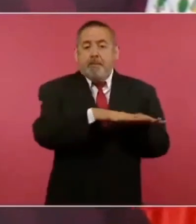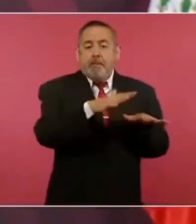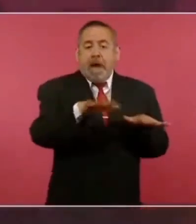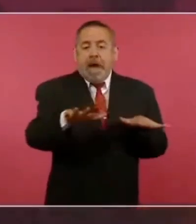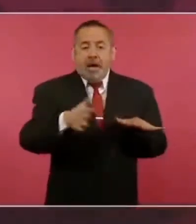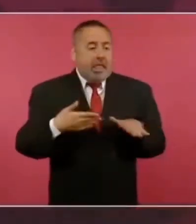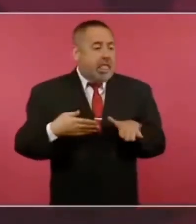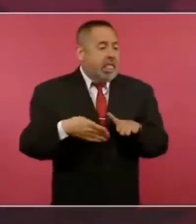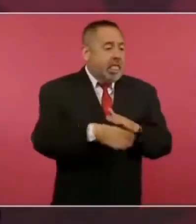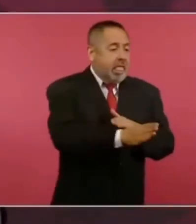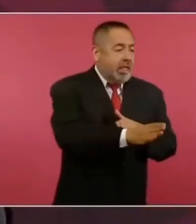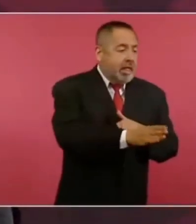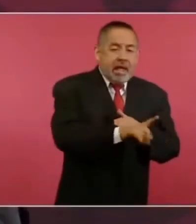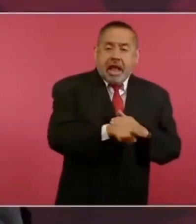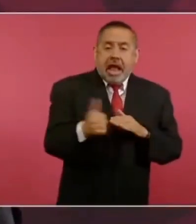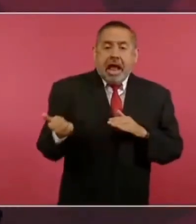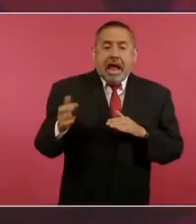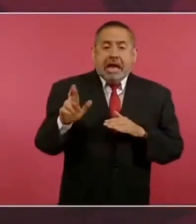No ando